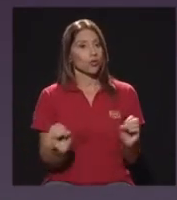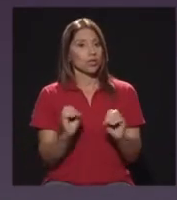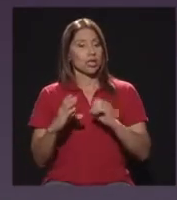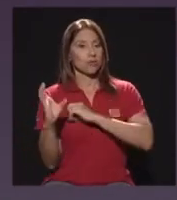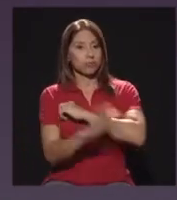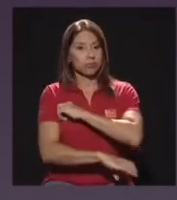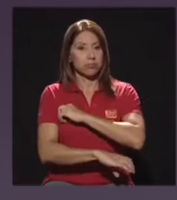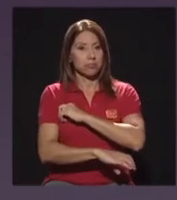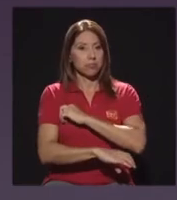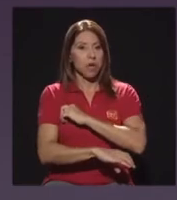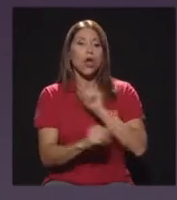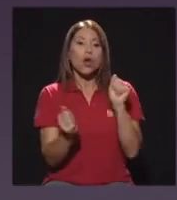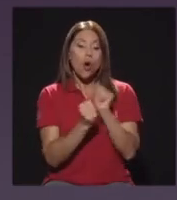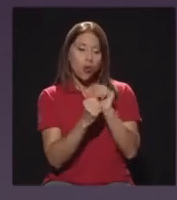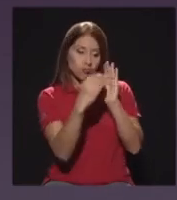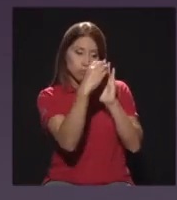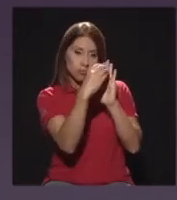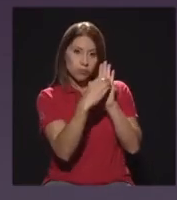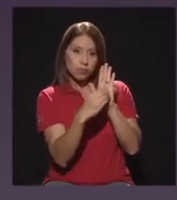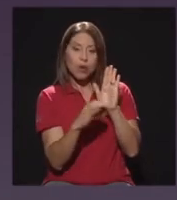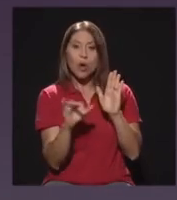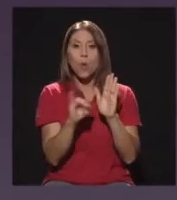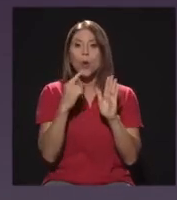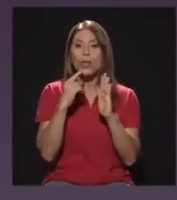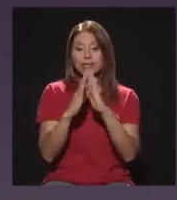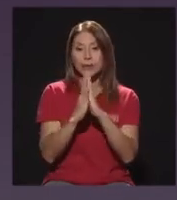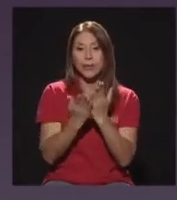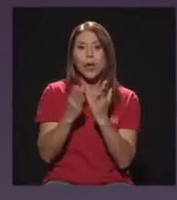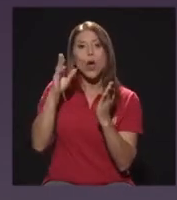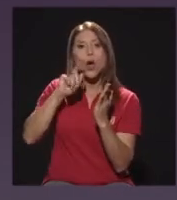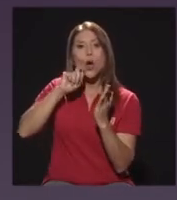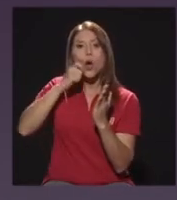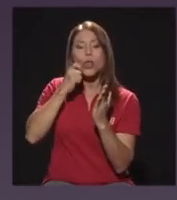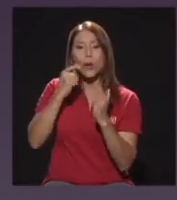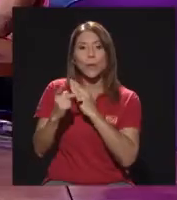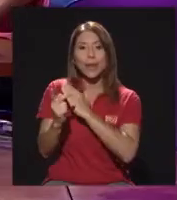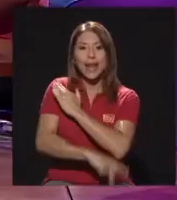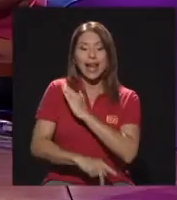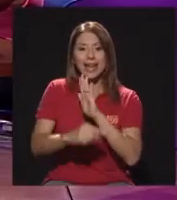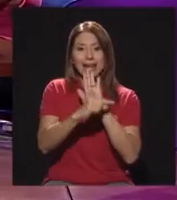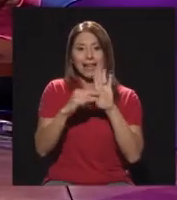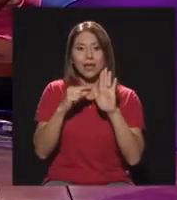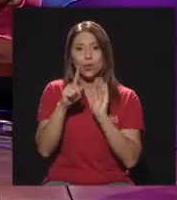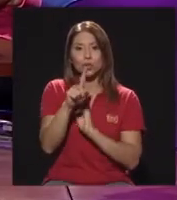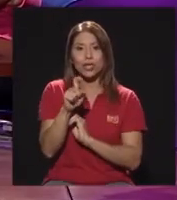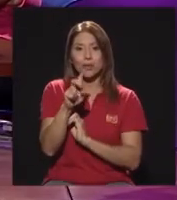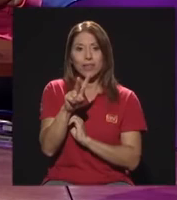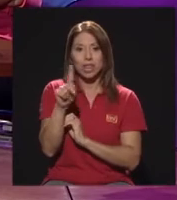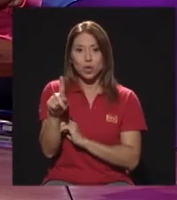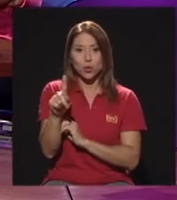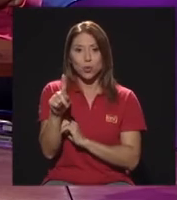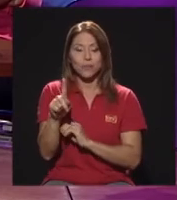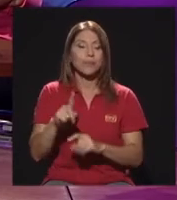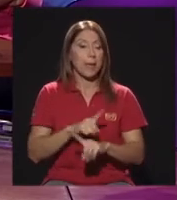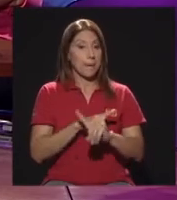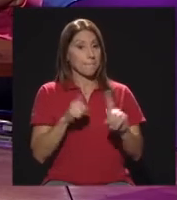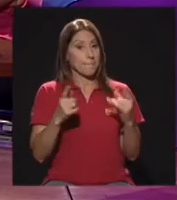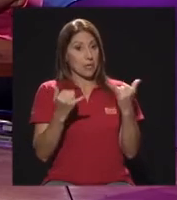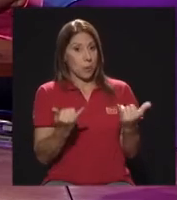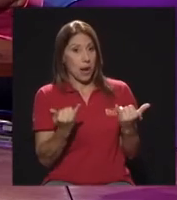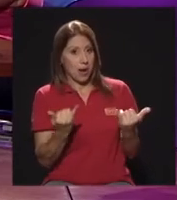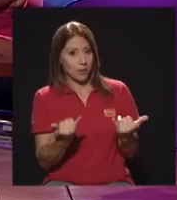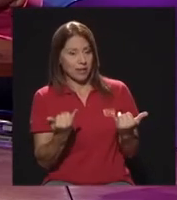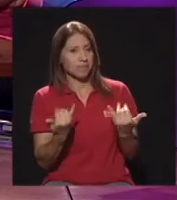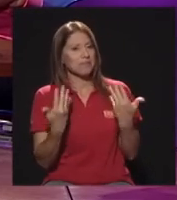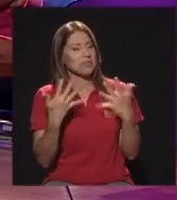que lo establecen nuestro código penal y en el artículo 121 pero aquí volviendo independientemente de digamos de